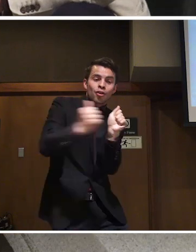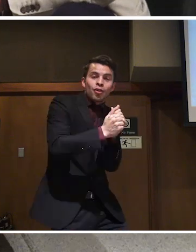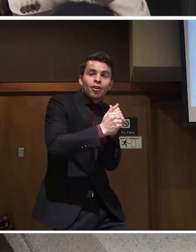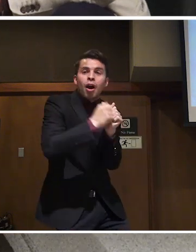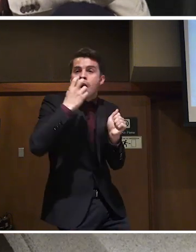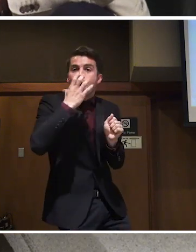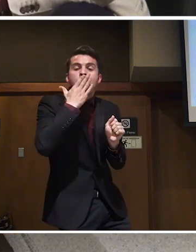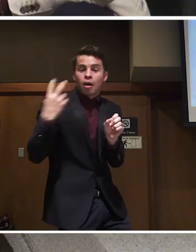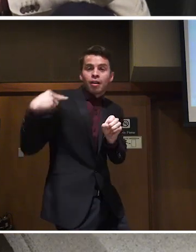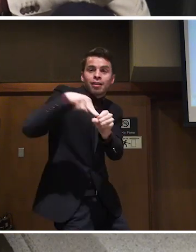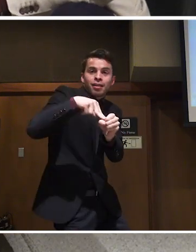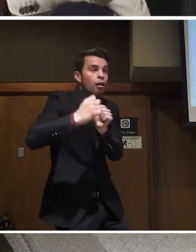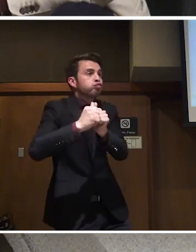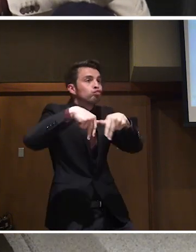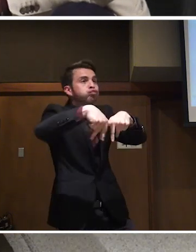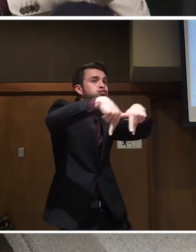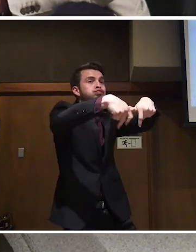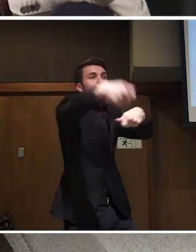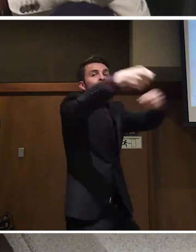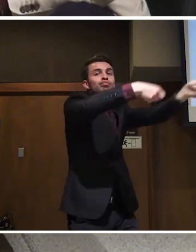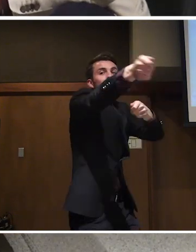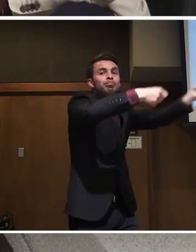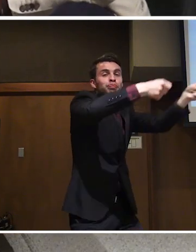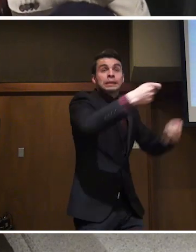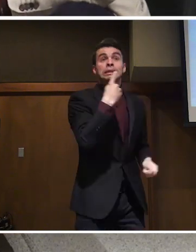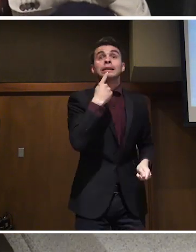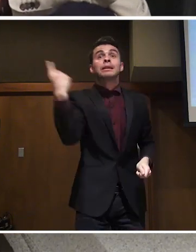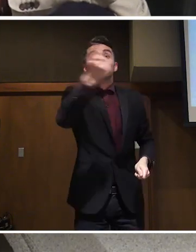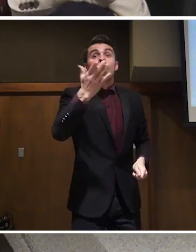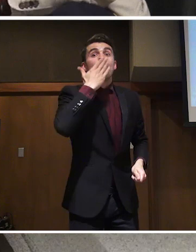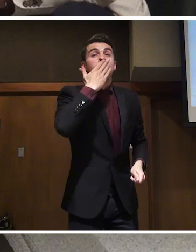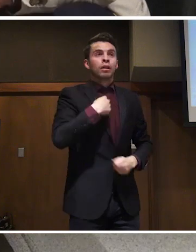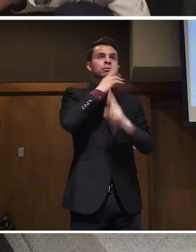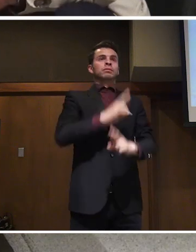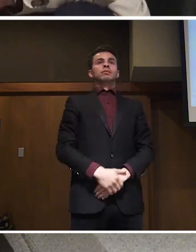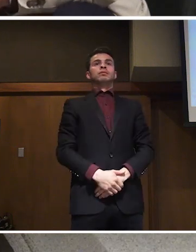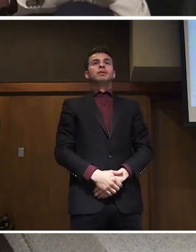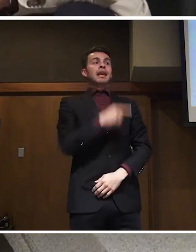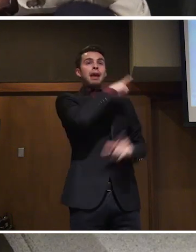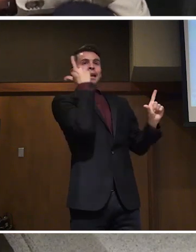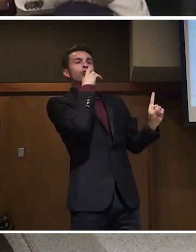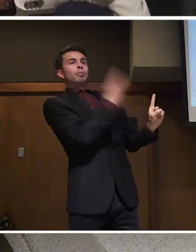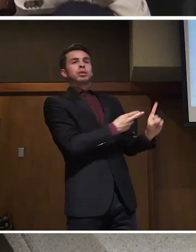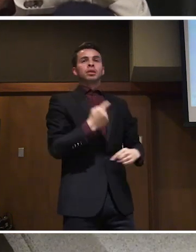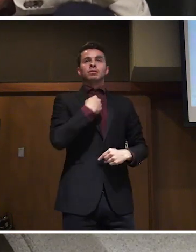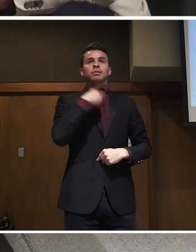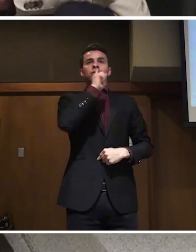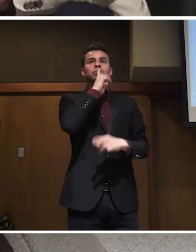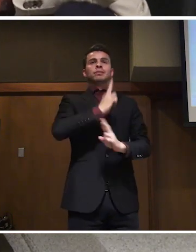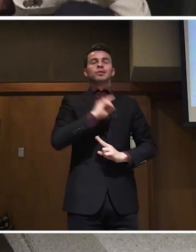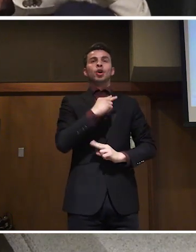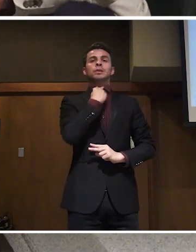otro lado, yo le digo muy bien que cuando los indios pregunten no conteste nada, que solo le conteste a los blancos. Y